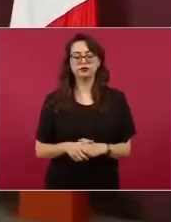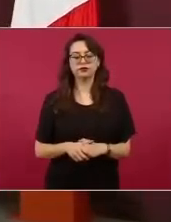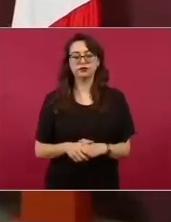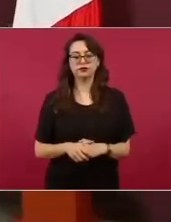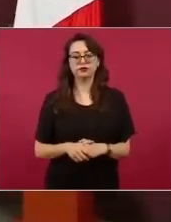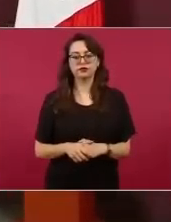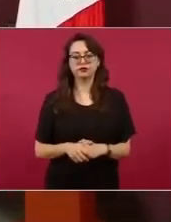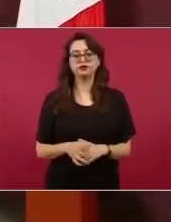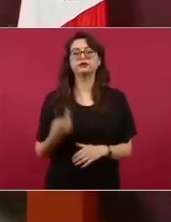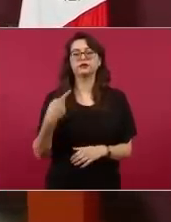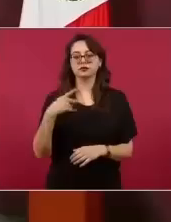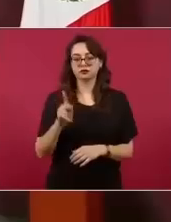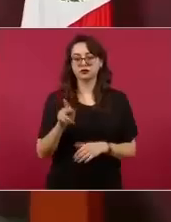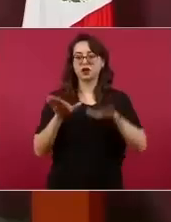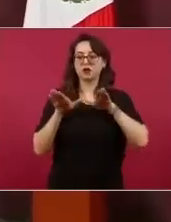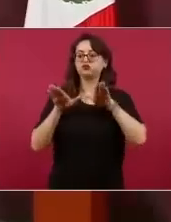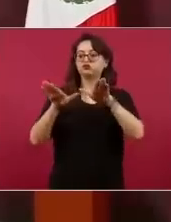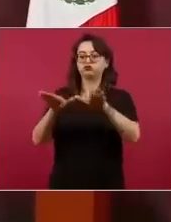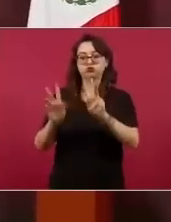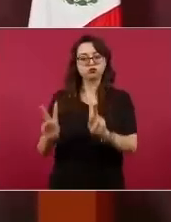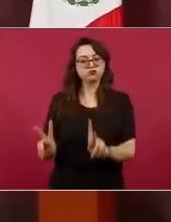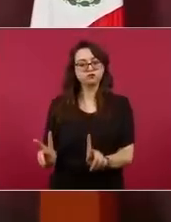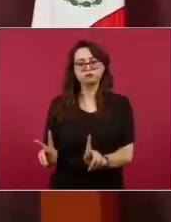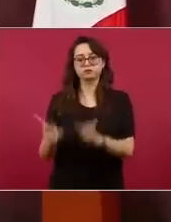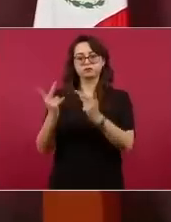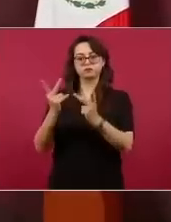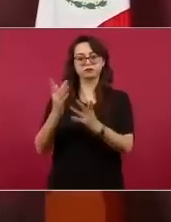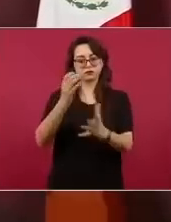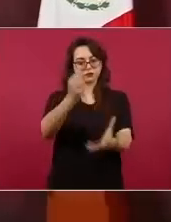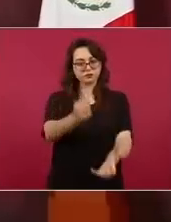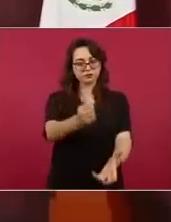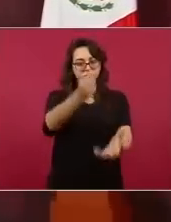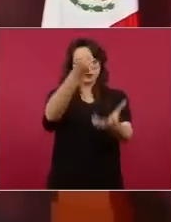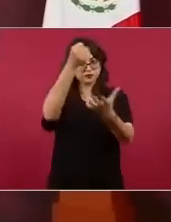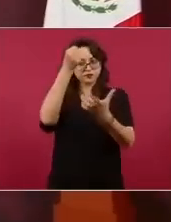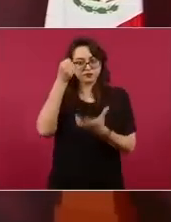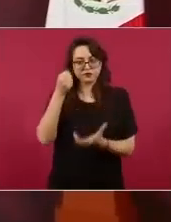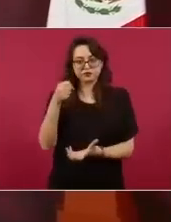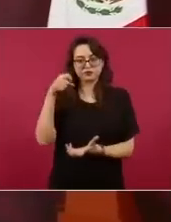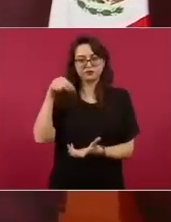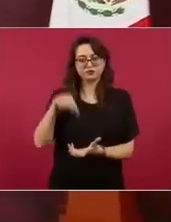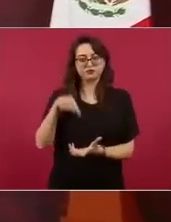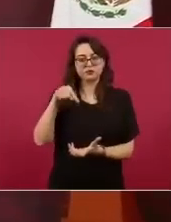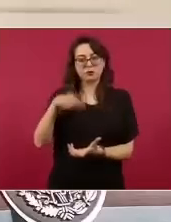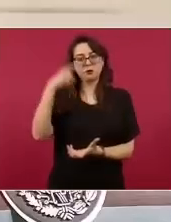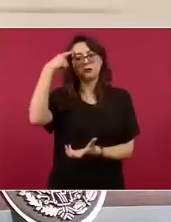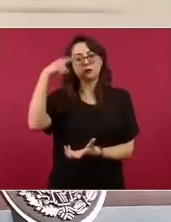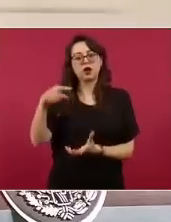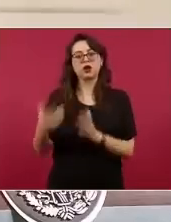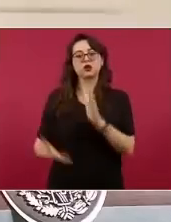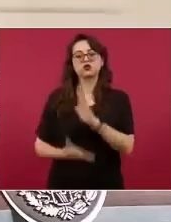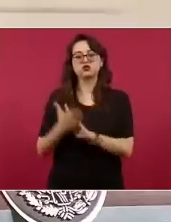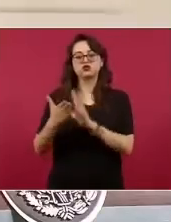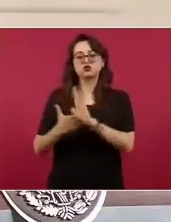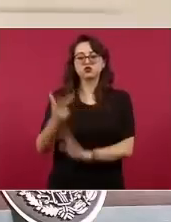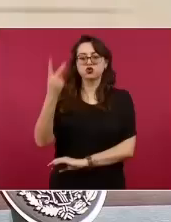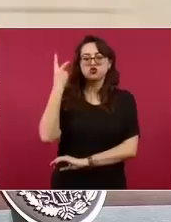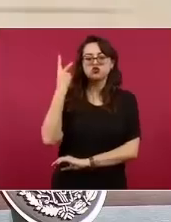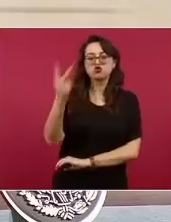ese recurso se va a destinar para dos hospitales